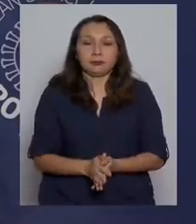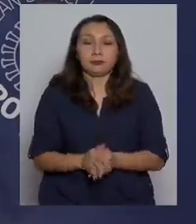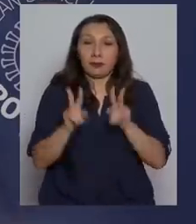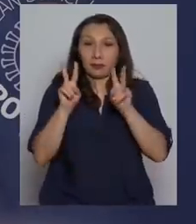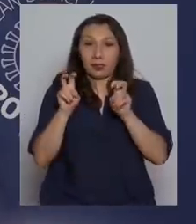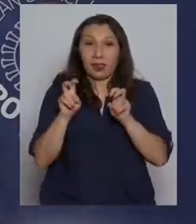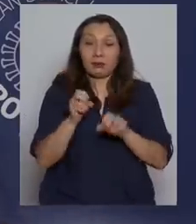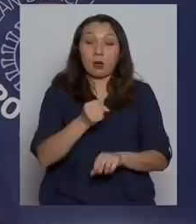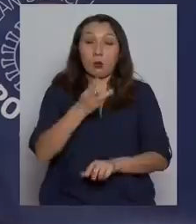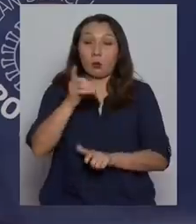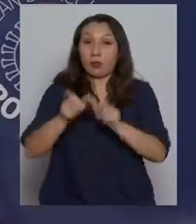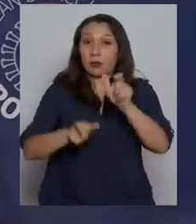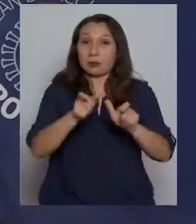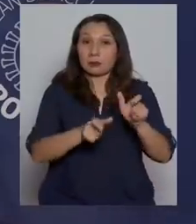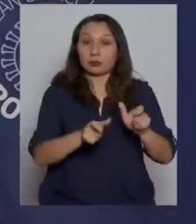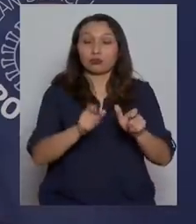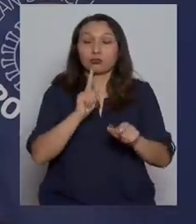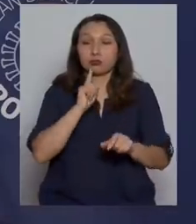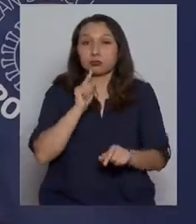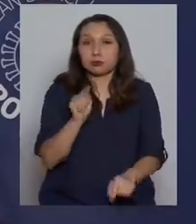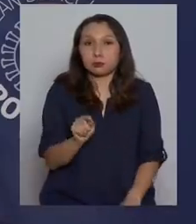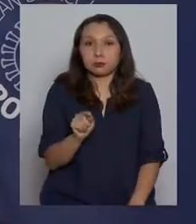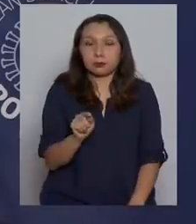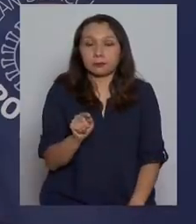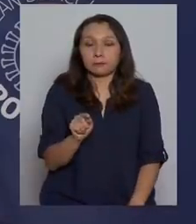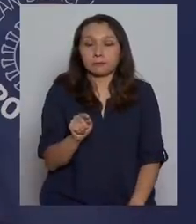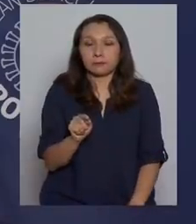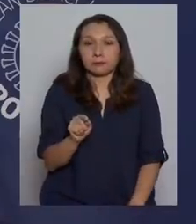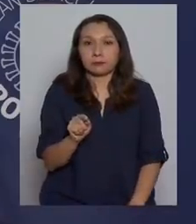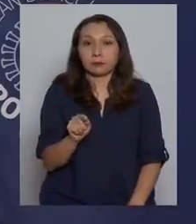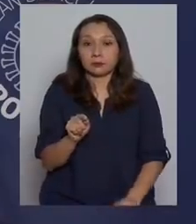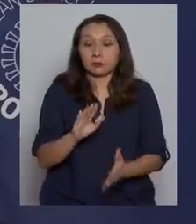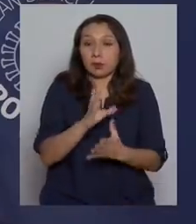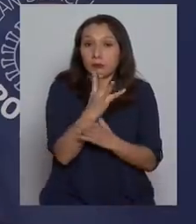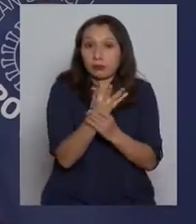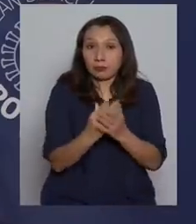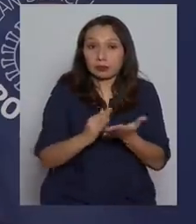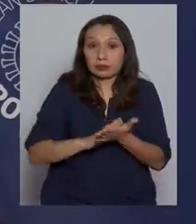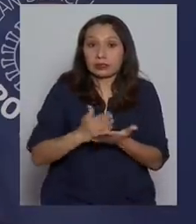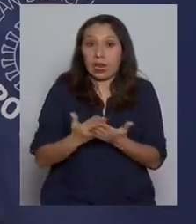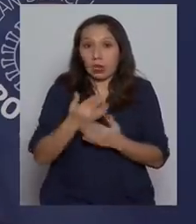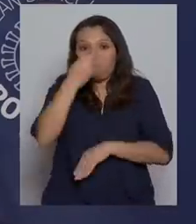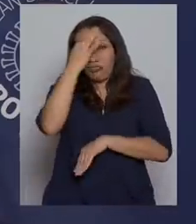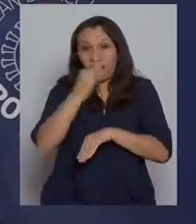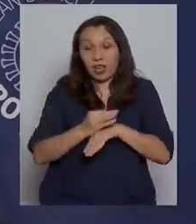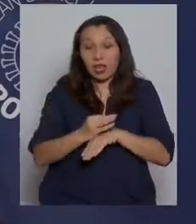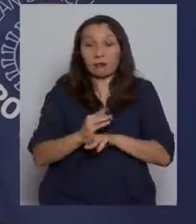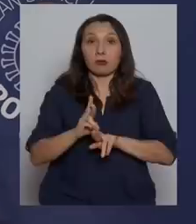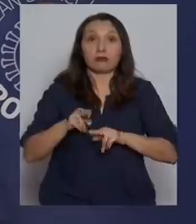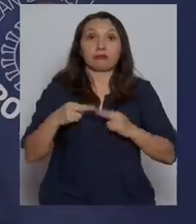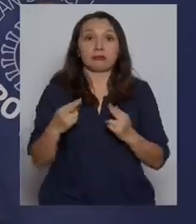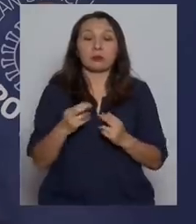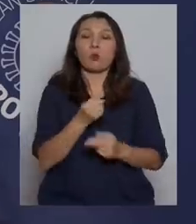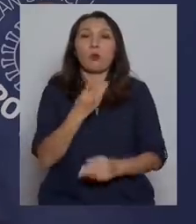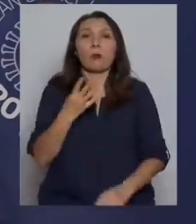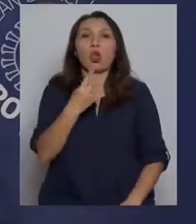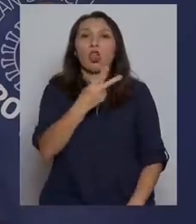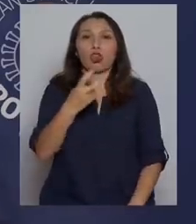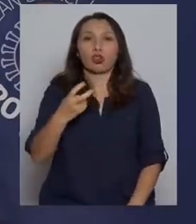En relación al número de personas que se han recuperado de la enfermedad, el número es